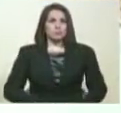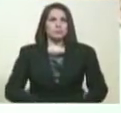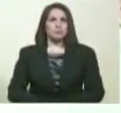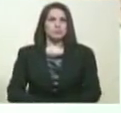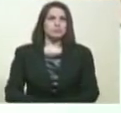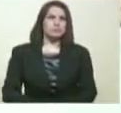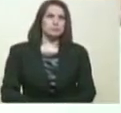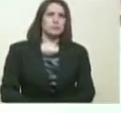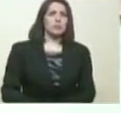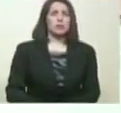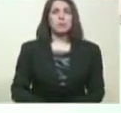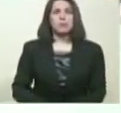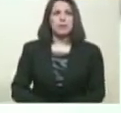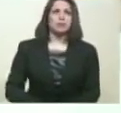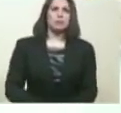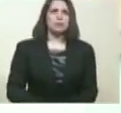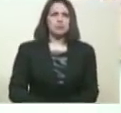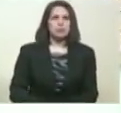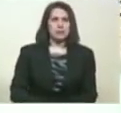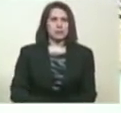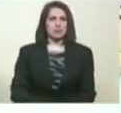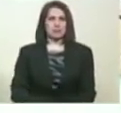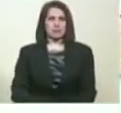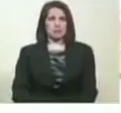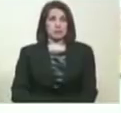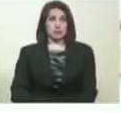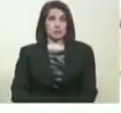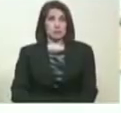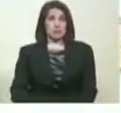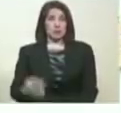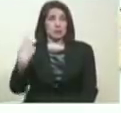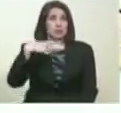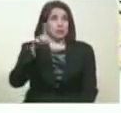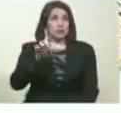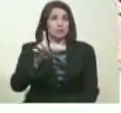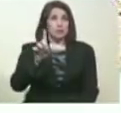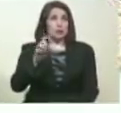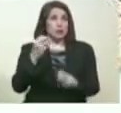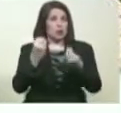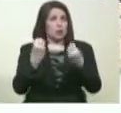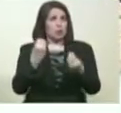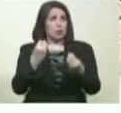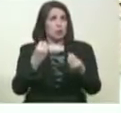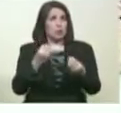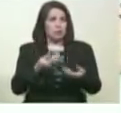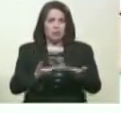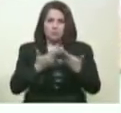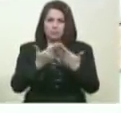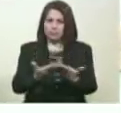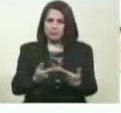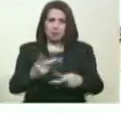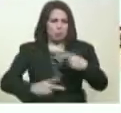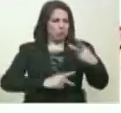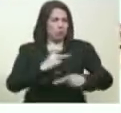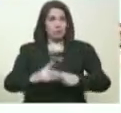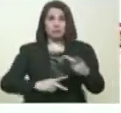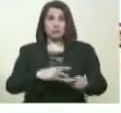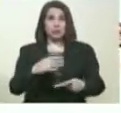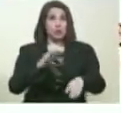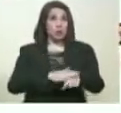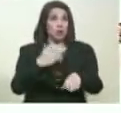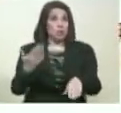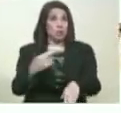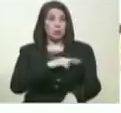señor presidente, porque nosotros como sector privado, lo único que necesitamos es garantizar la producción. Correcto. Porque en el caso de